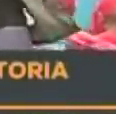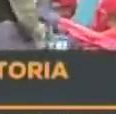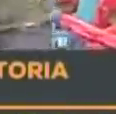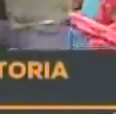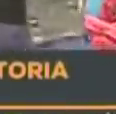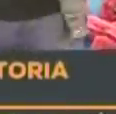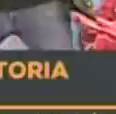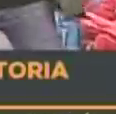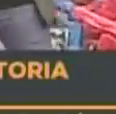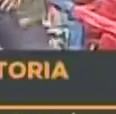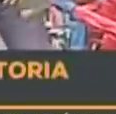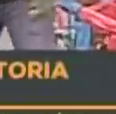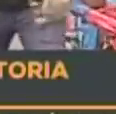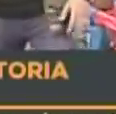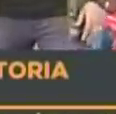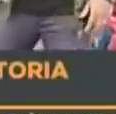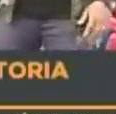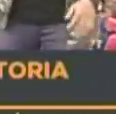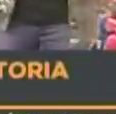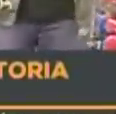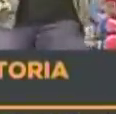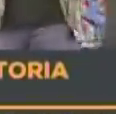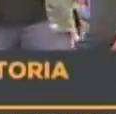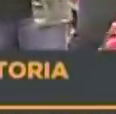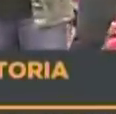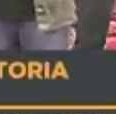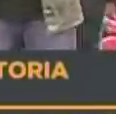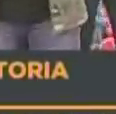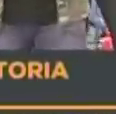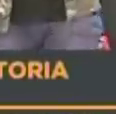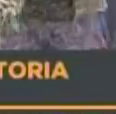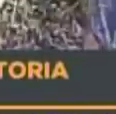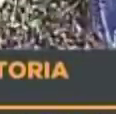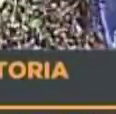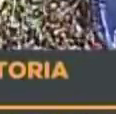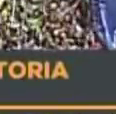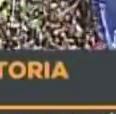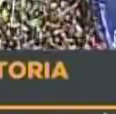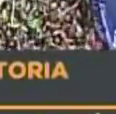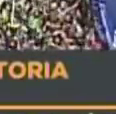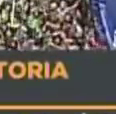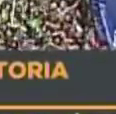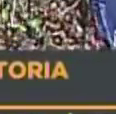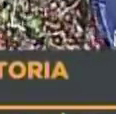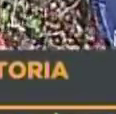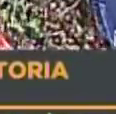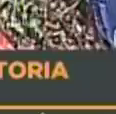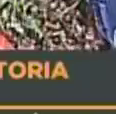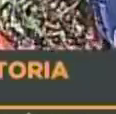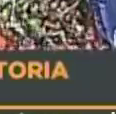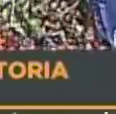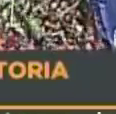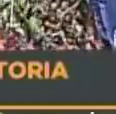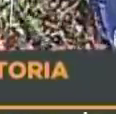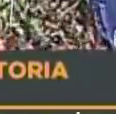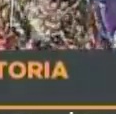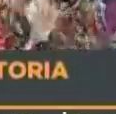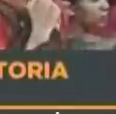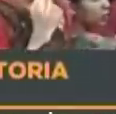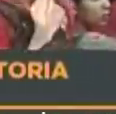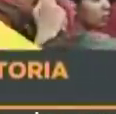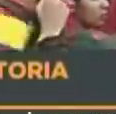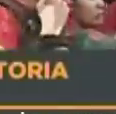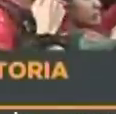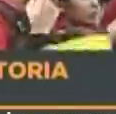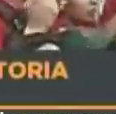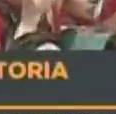pueblo, esperando entonces tener ese encuentro con el candidato a presidente, con su gran propuesta de lo que es el plan del futuro